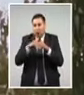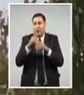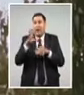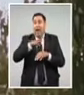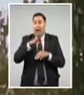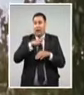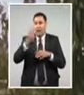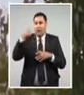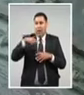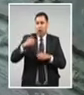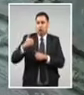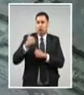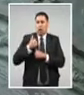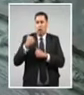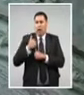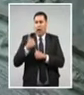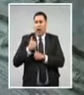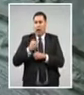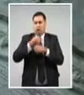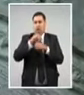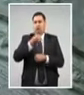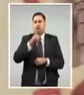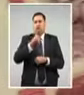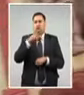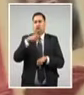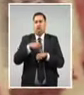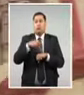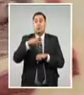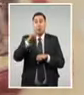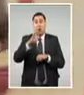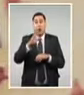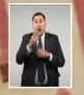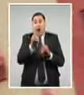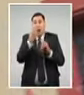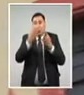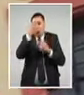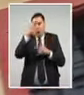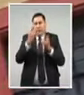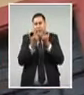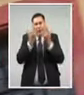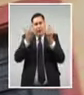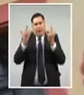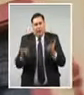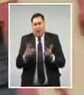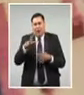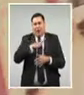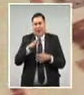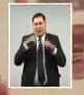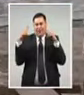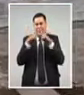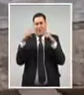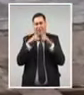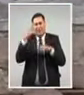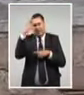heroico soldado Damián Carmona. Pero lo que pocos conocen es la majestuosidad e historia de su templo y